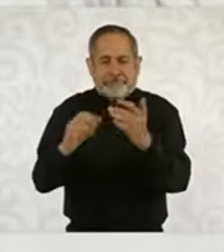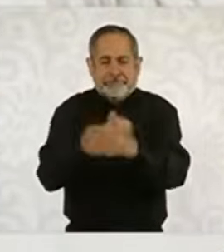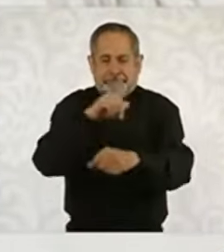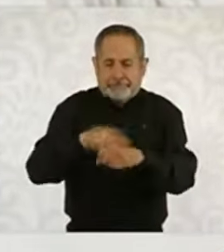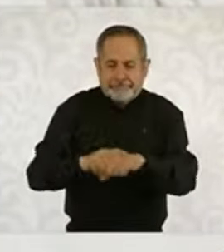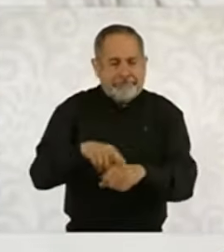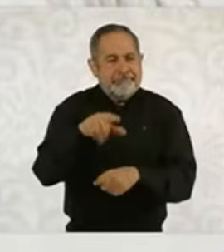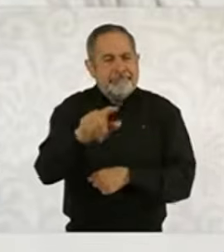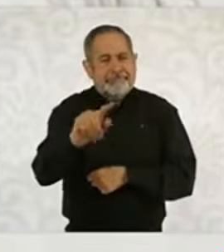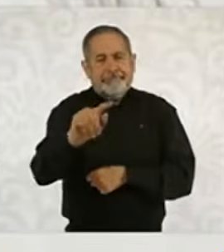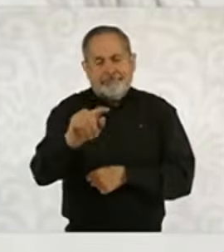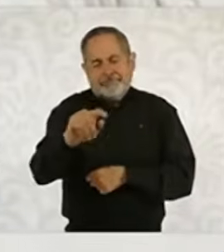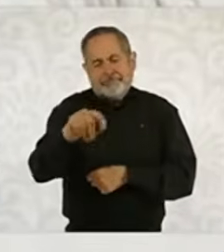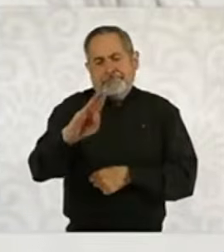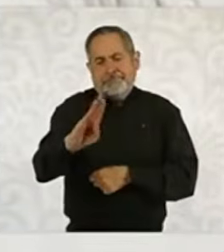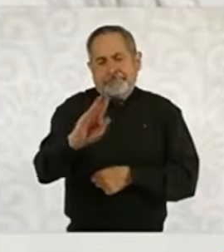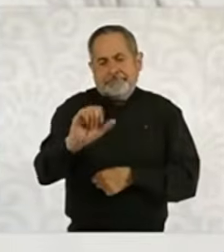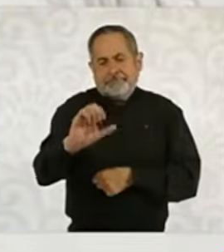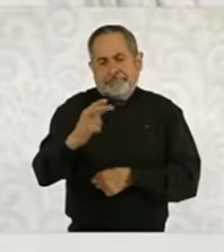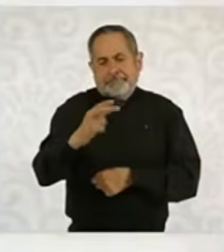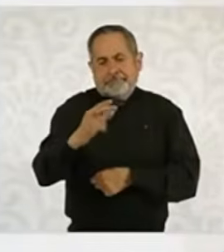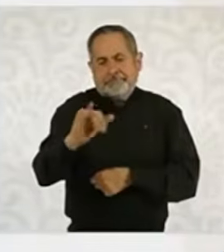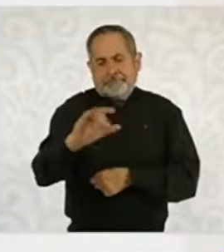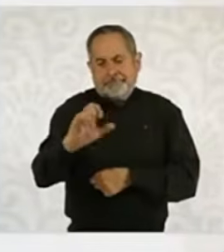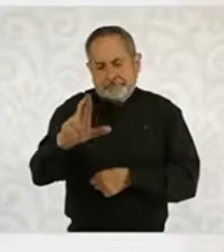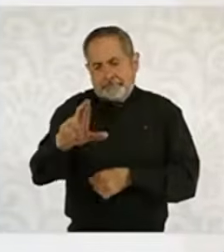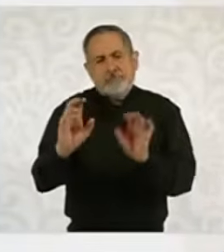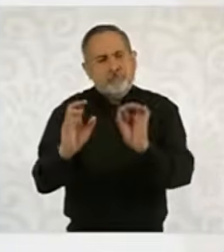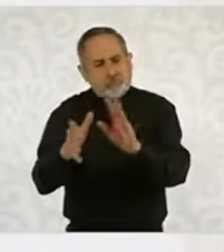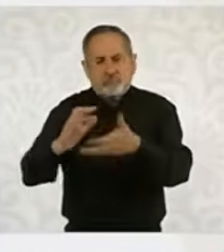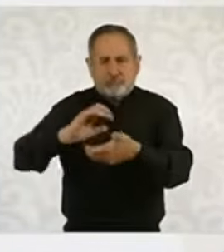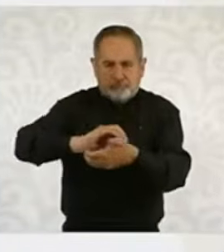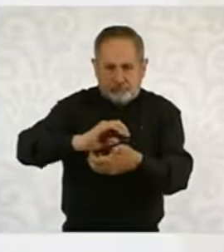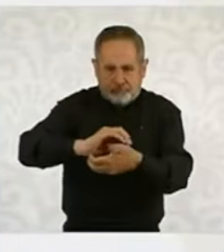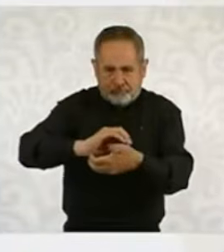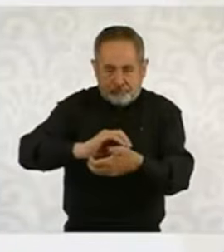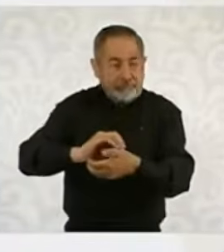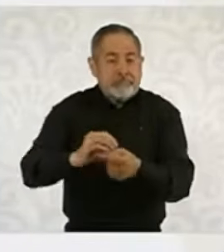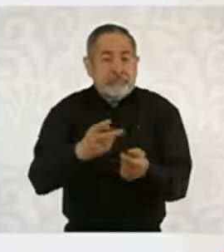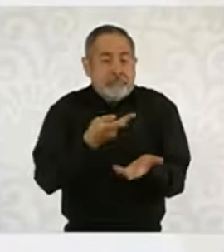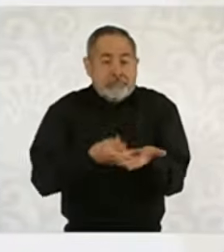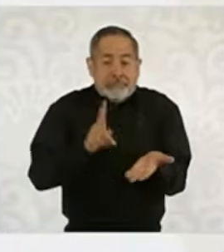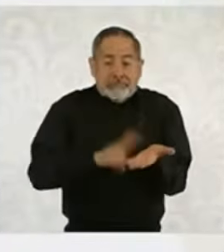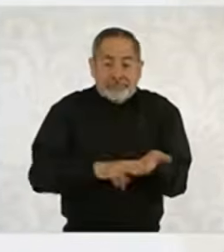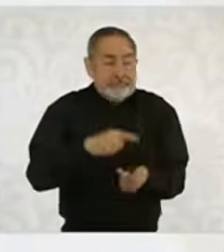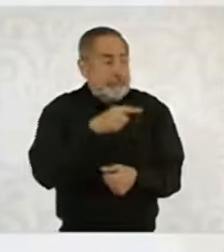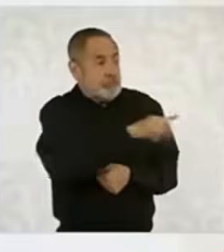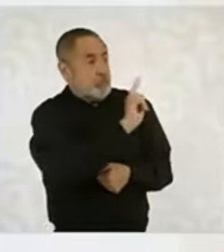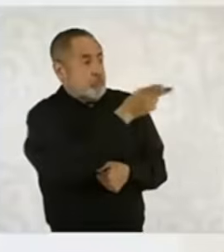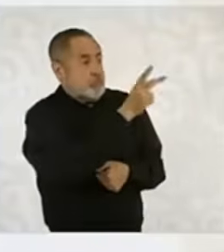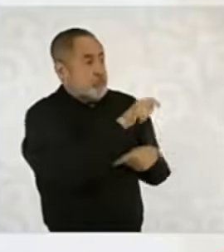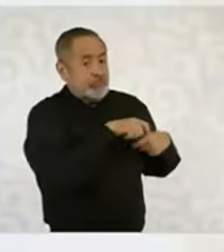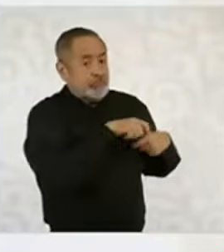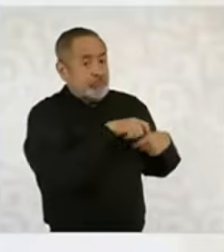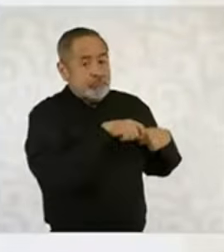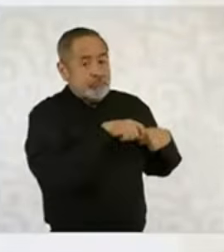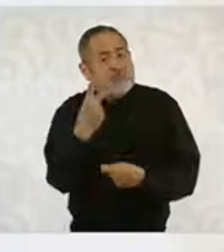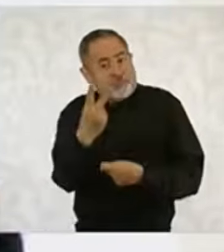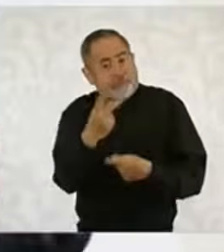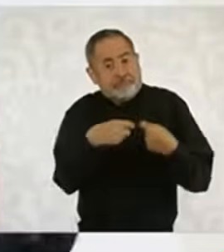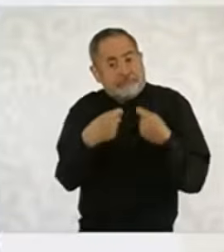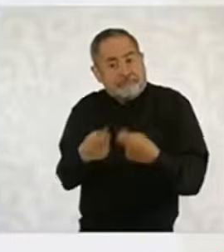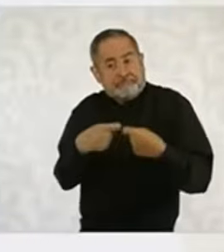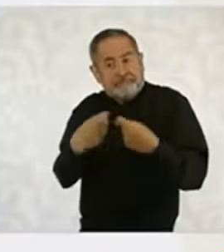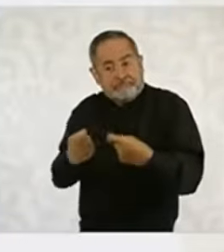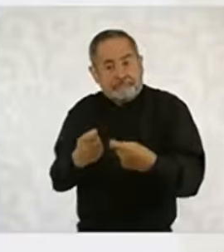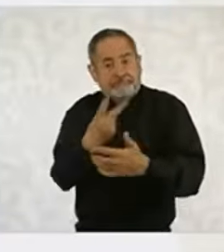una valoración por parte de una universidad, de una escuela de educación superior. Eso